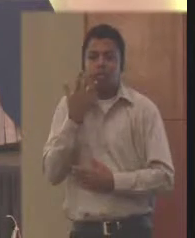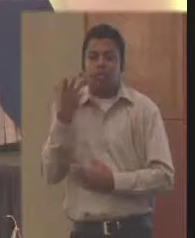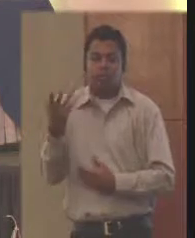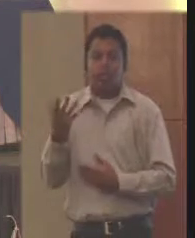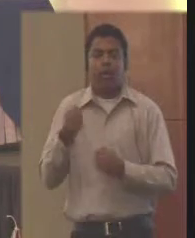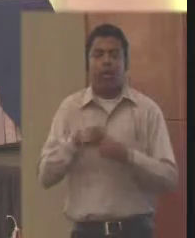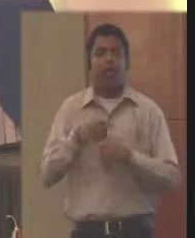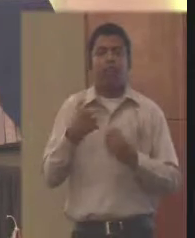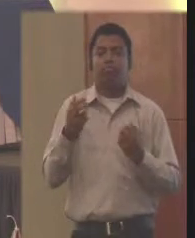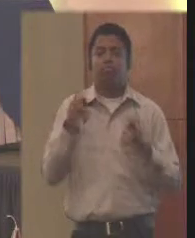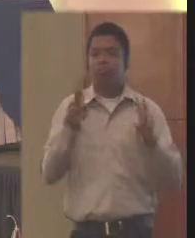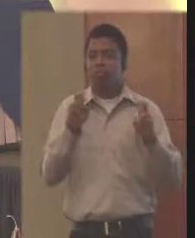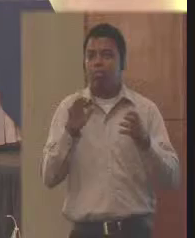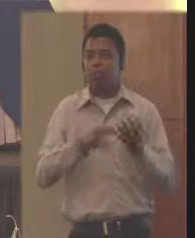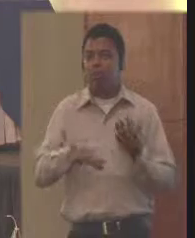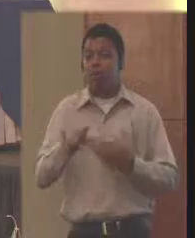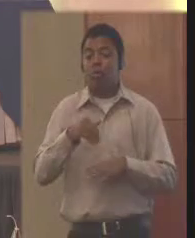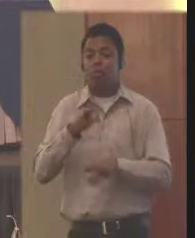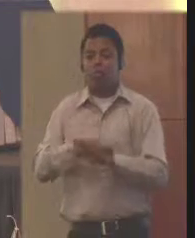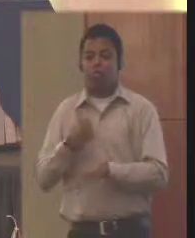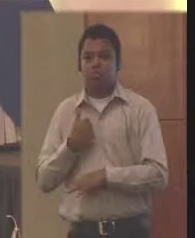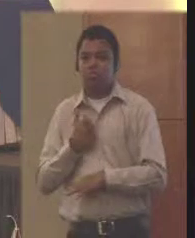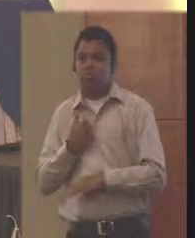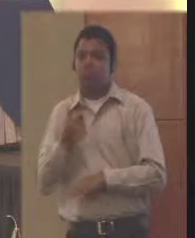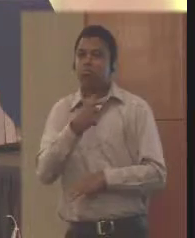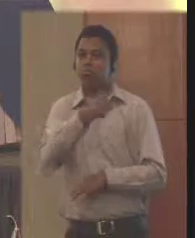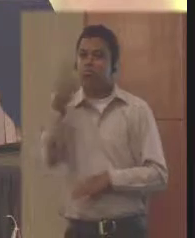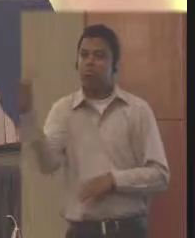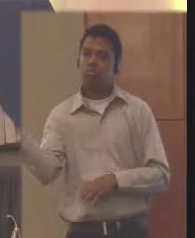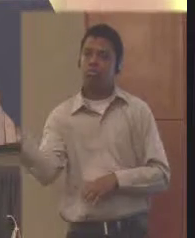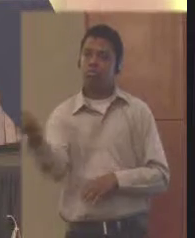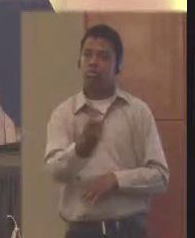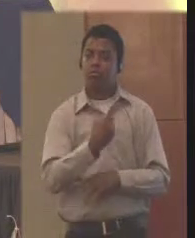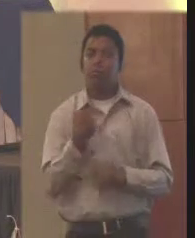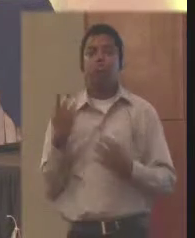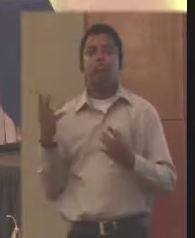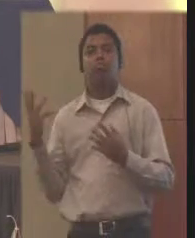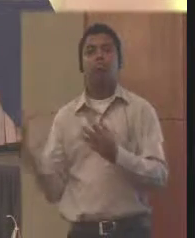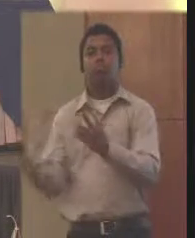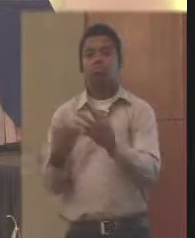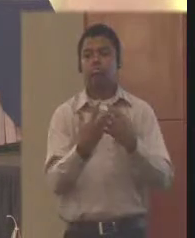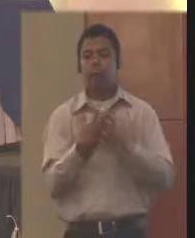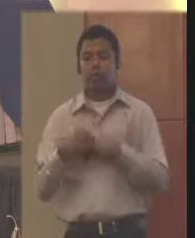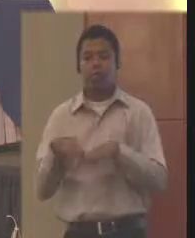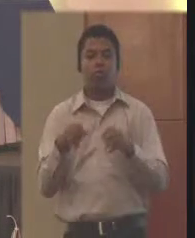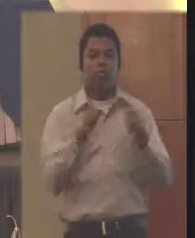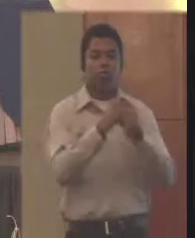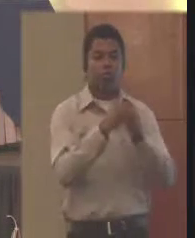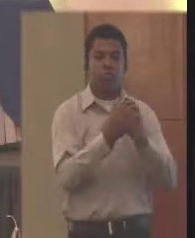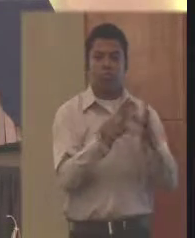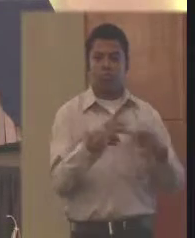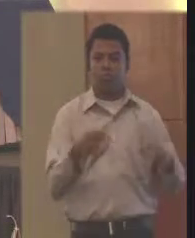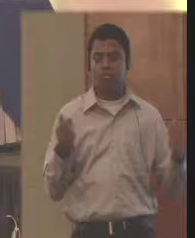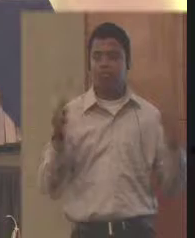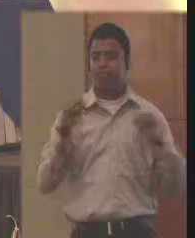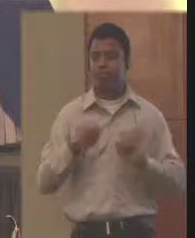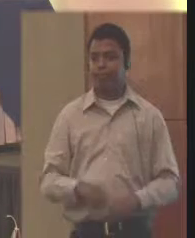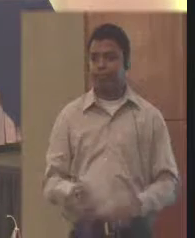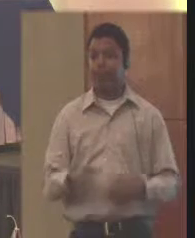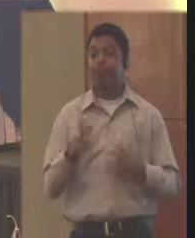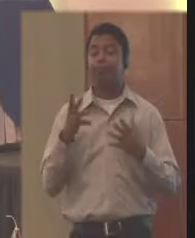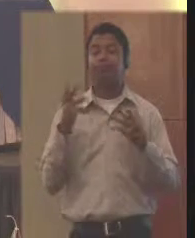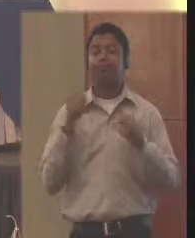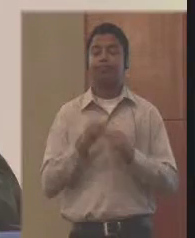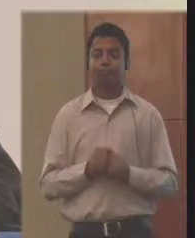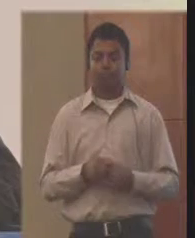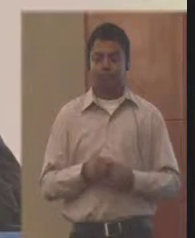La solución tiene que ser integral, conjunta y sostenible. Segundo, como se trata en muchas